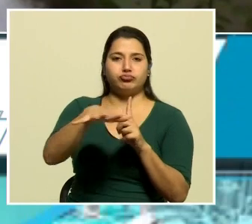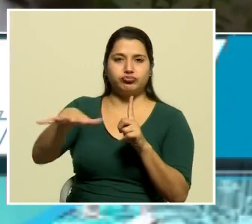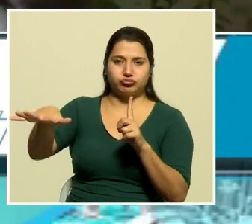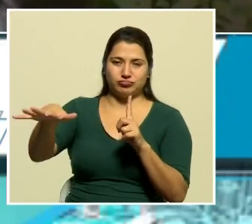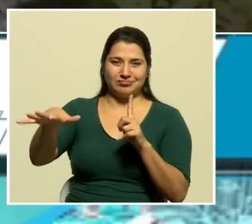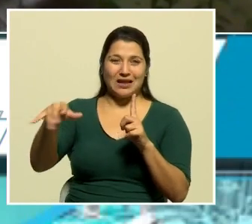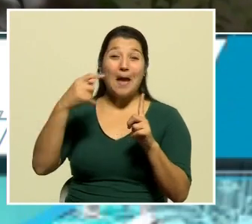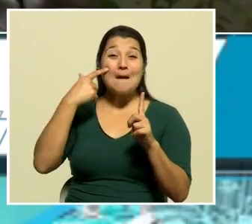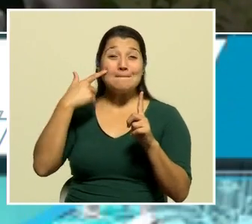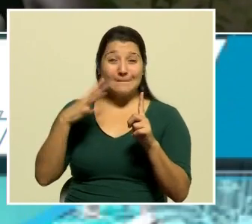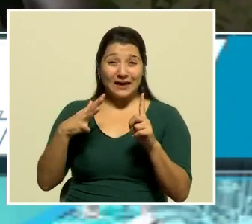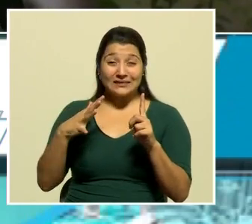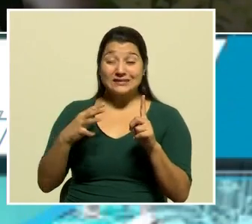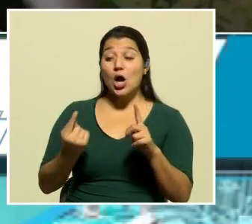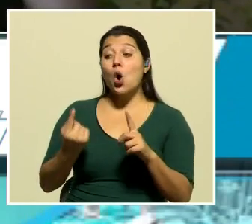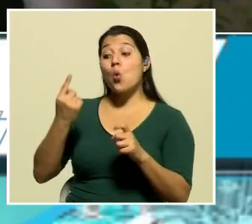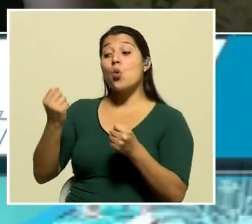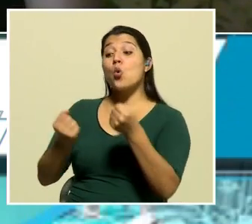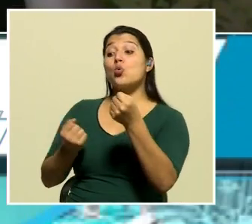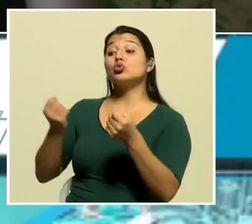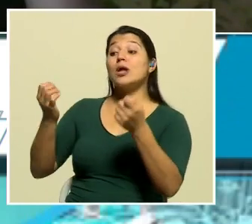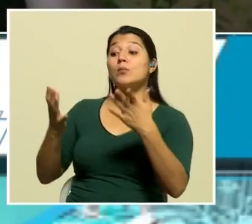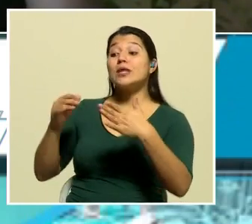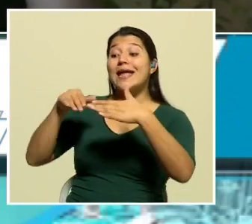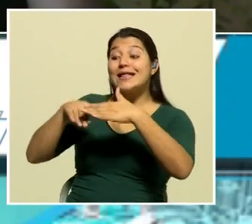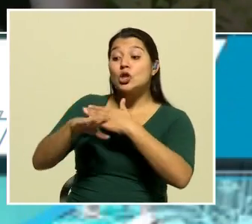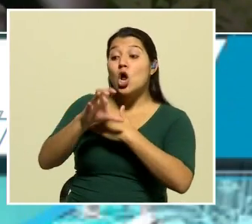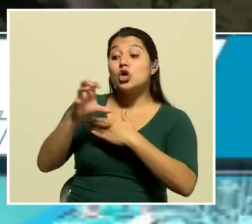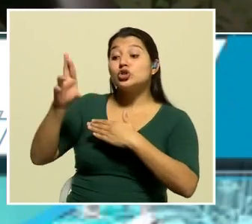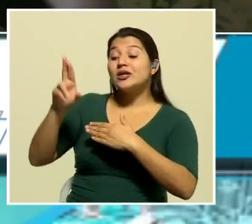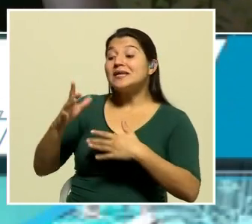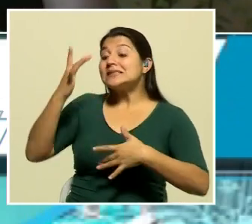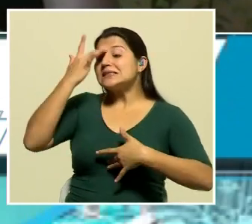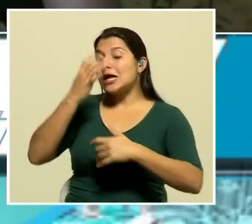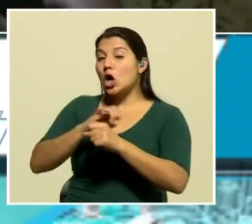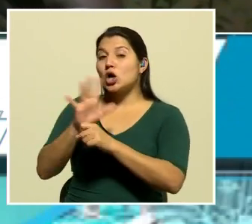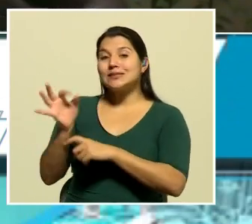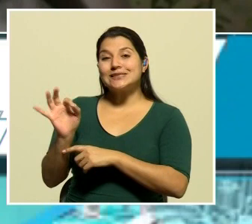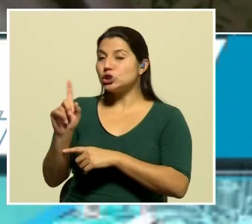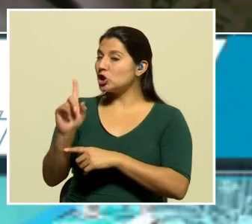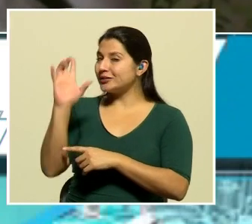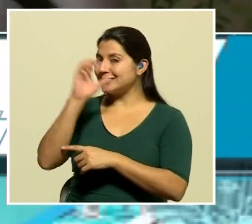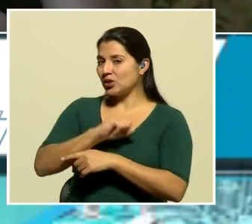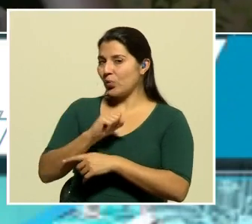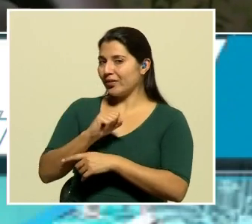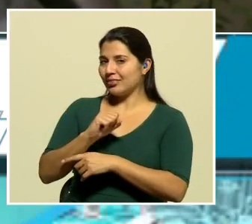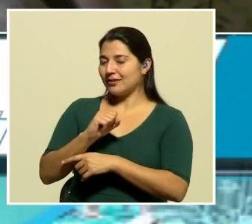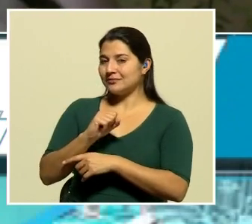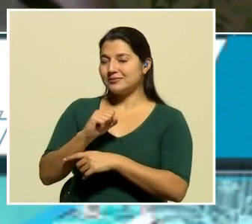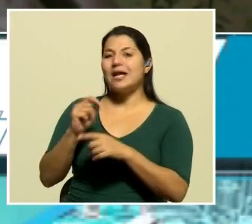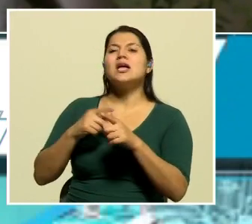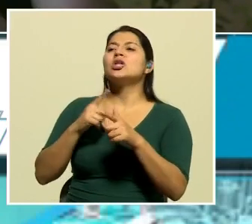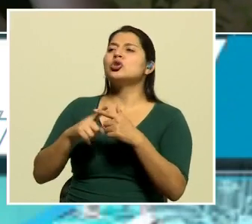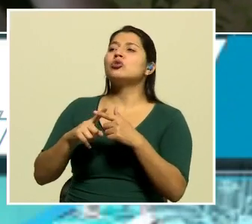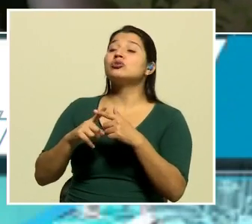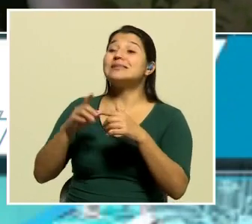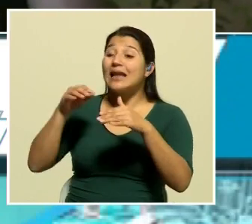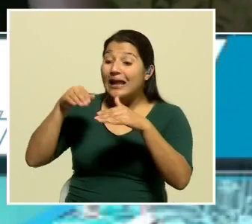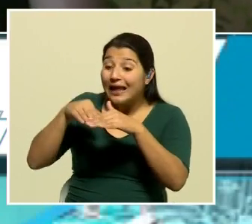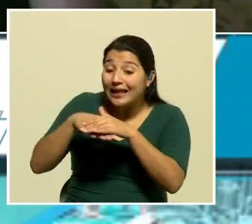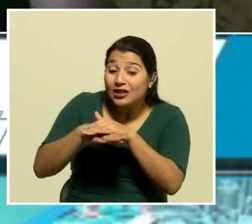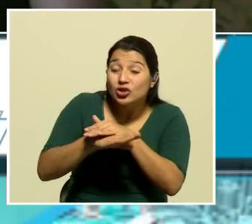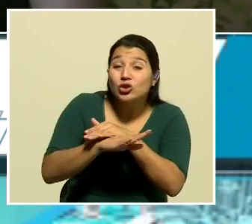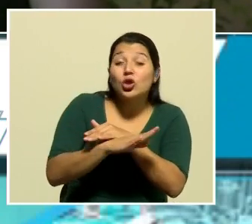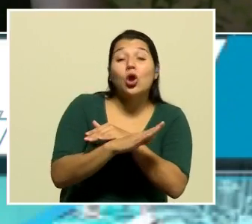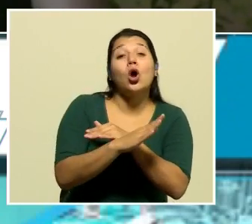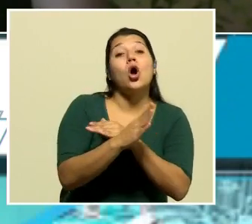transportista que entró al país con COVID, no lo detectaron a tiempo, y él fue comunicándose y teniendo contacto con otras